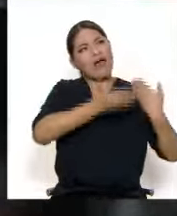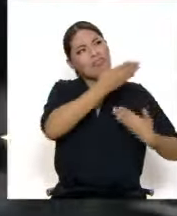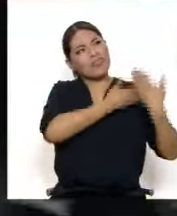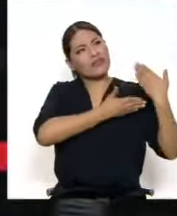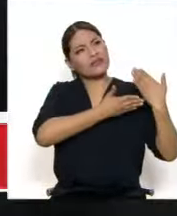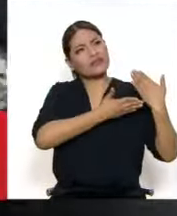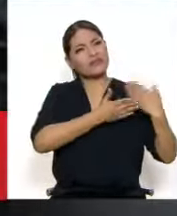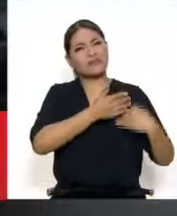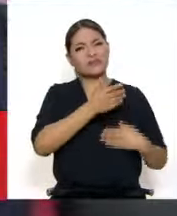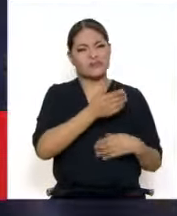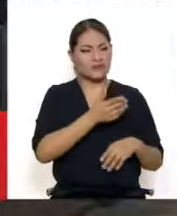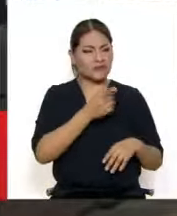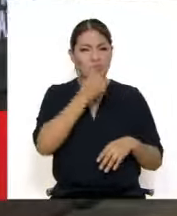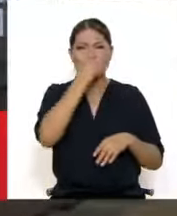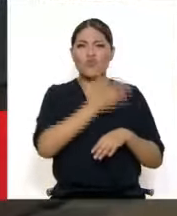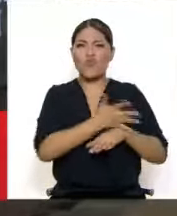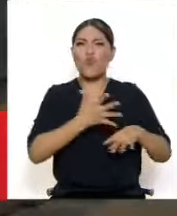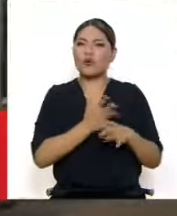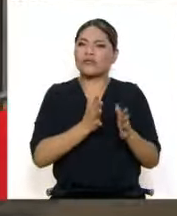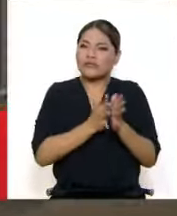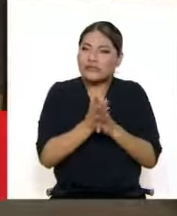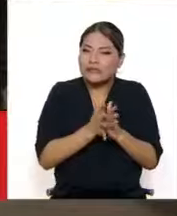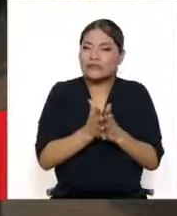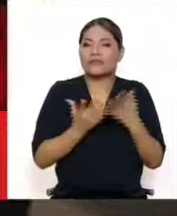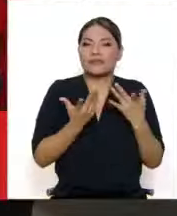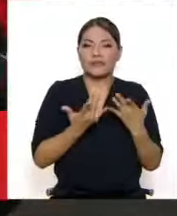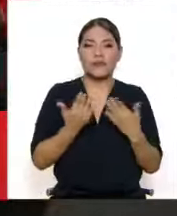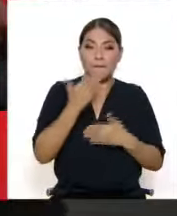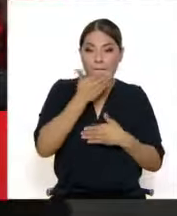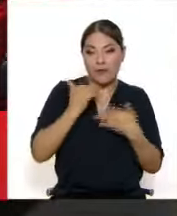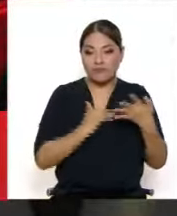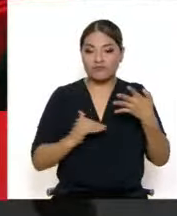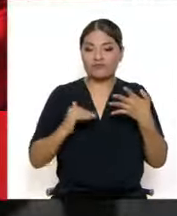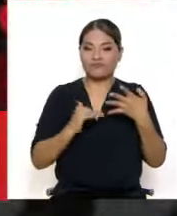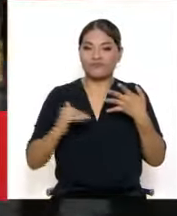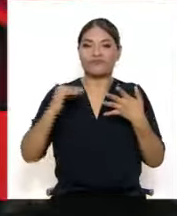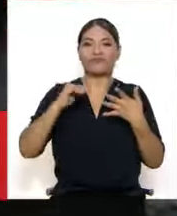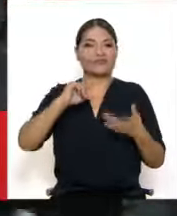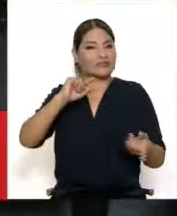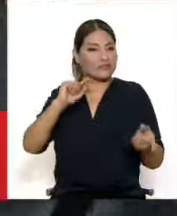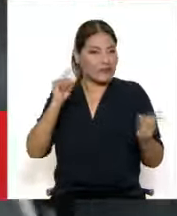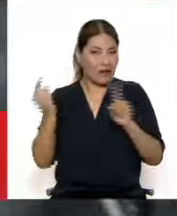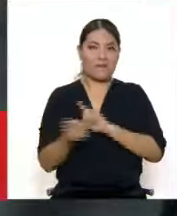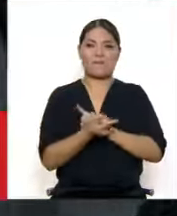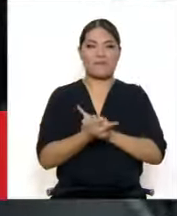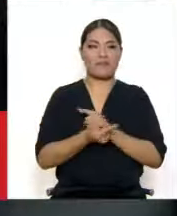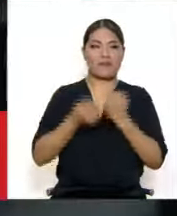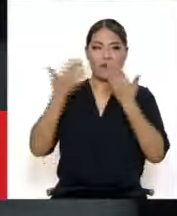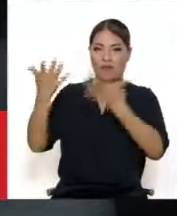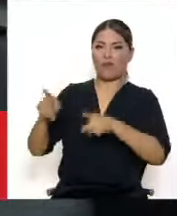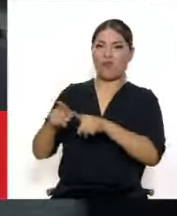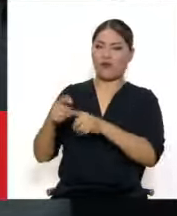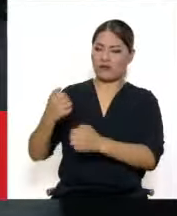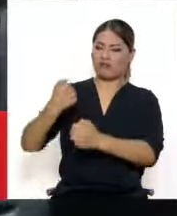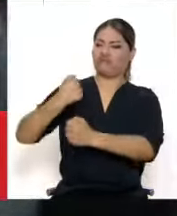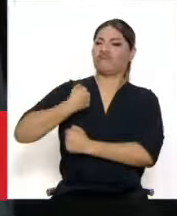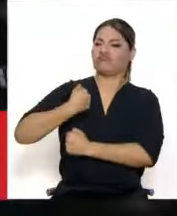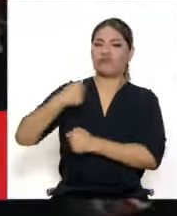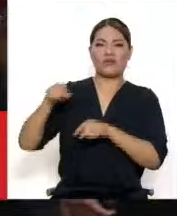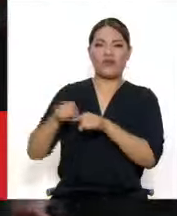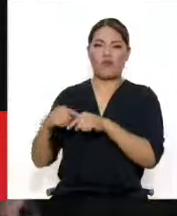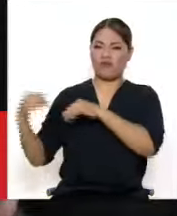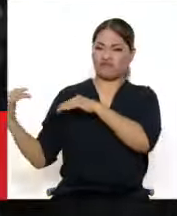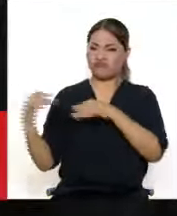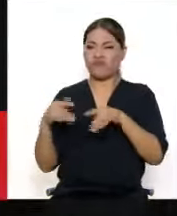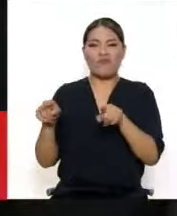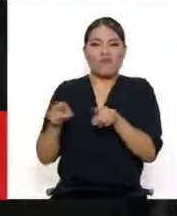que esperamos que mejore la performance de la bicolor. De esta manera, nuestros soldados, nuestros guerreros,